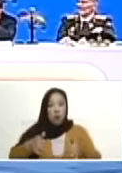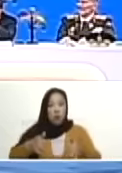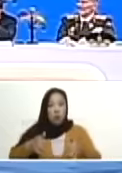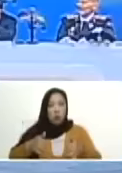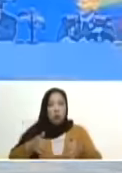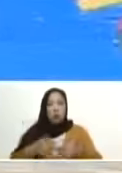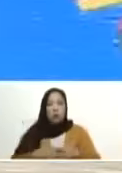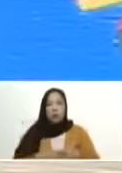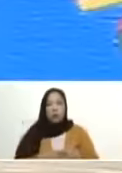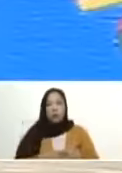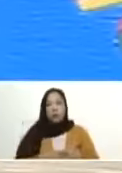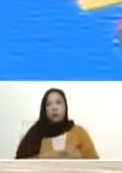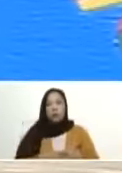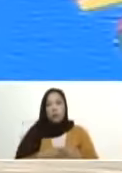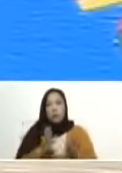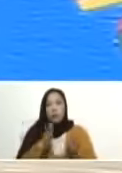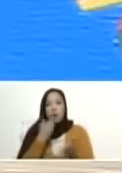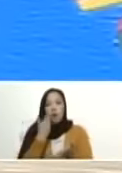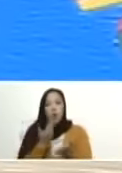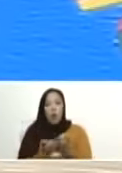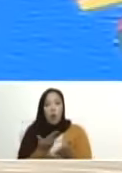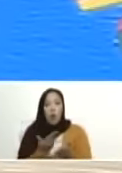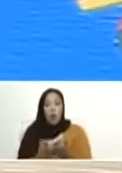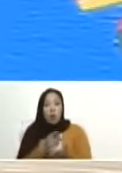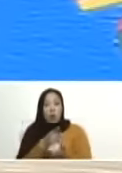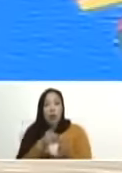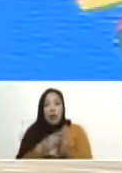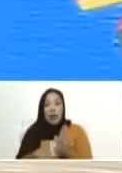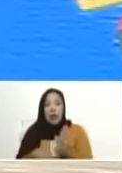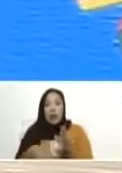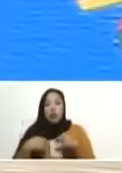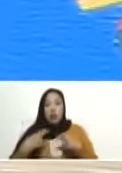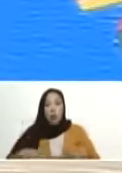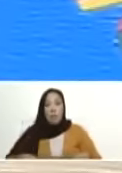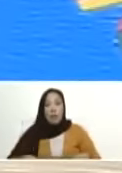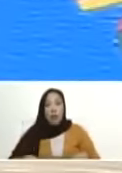el surgimiento de los documentos fundamentales de la Carta Fundacional,